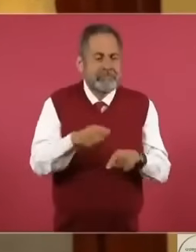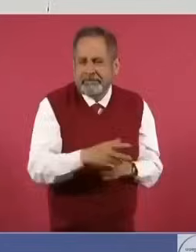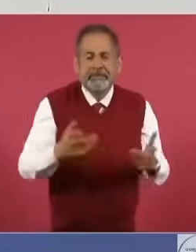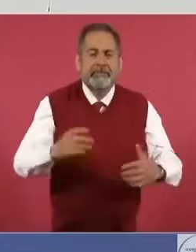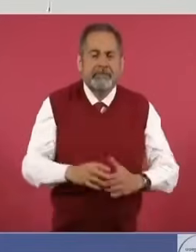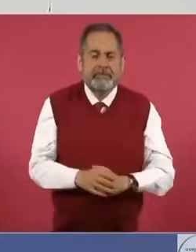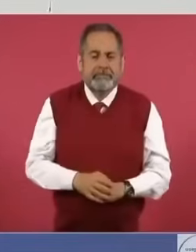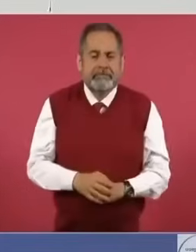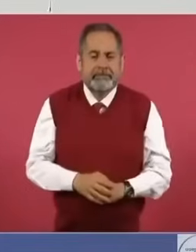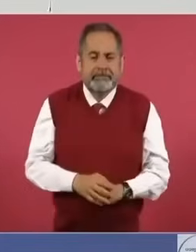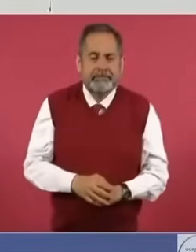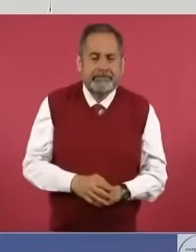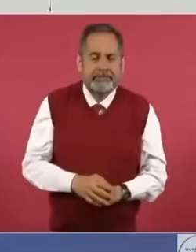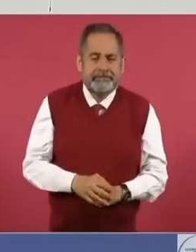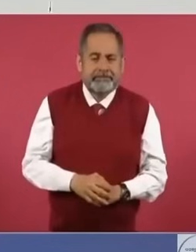pensamiento,